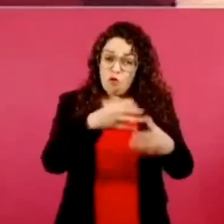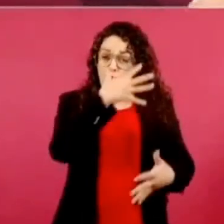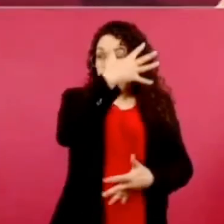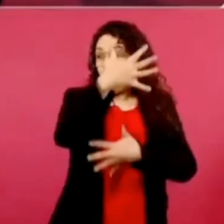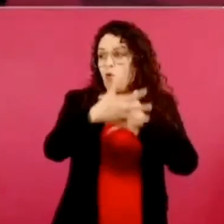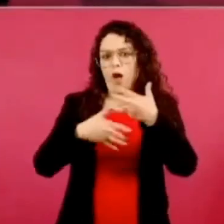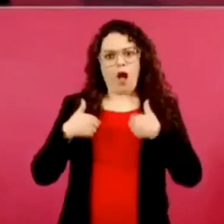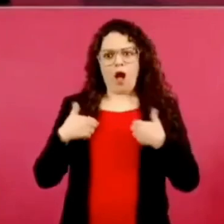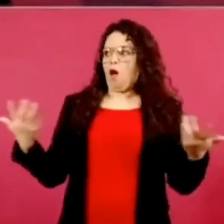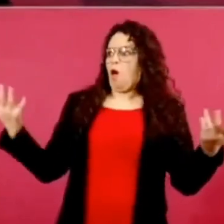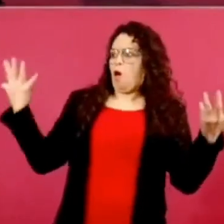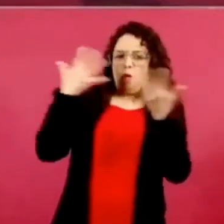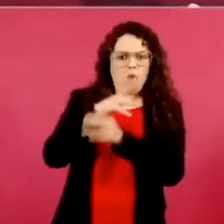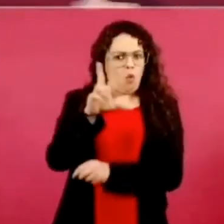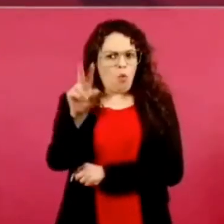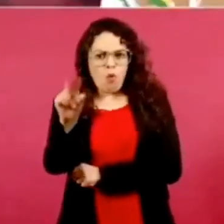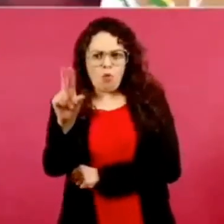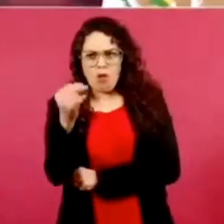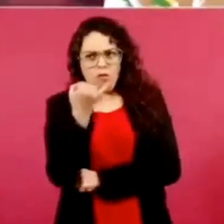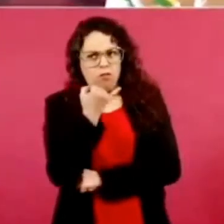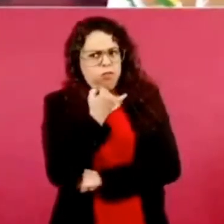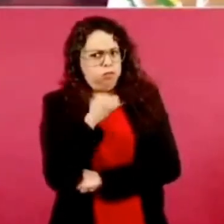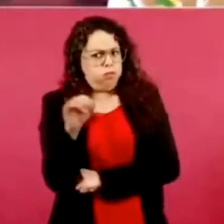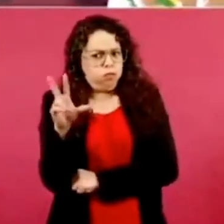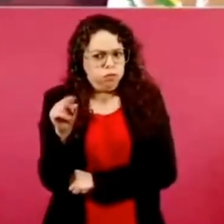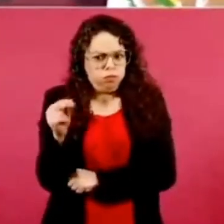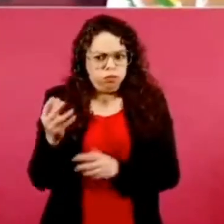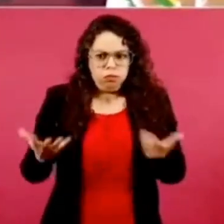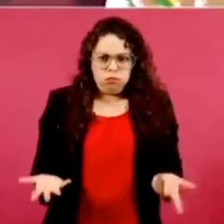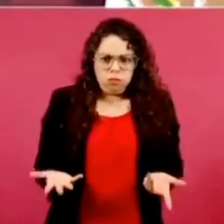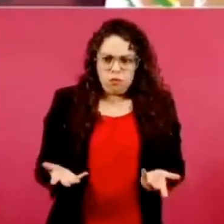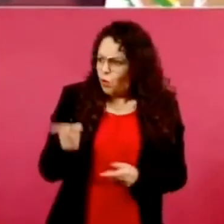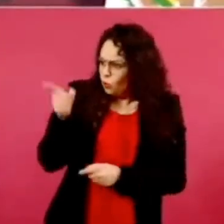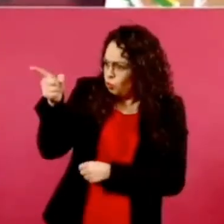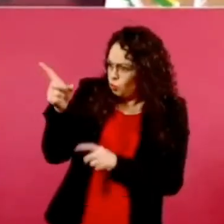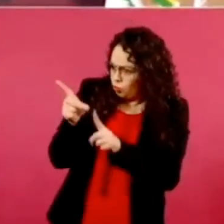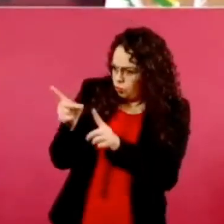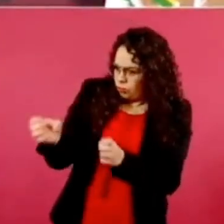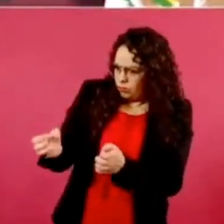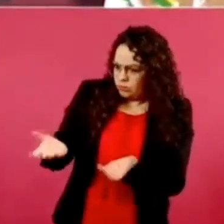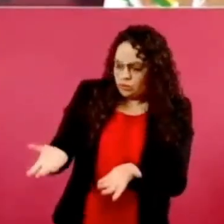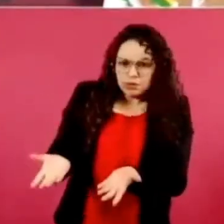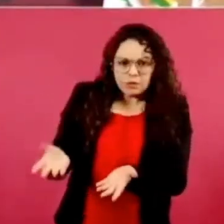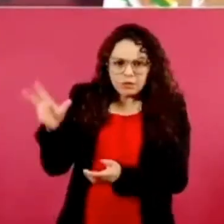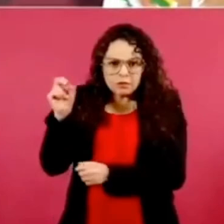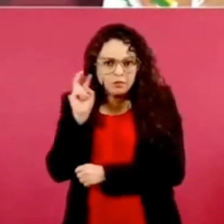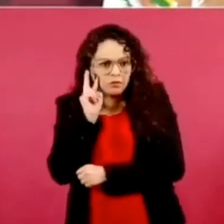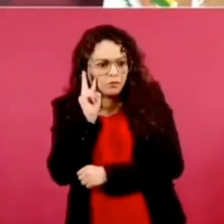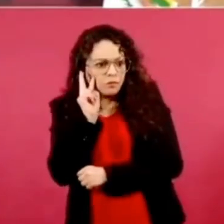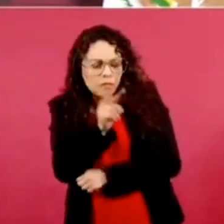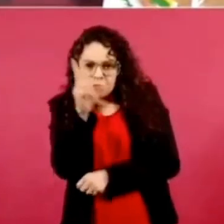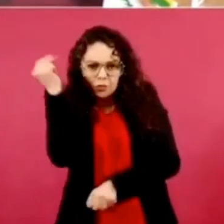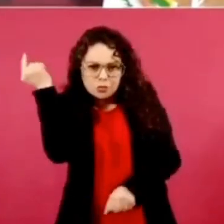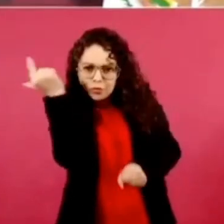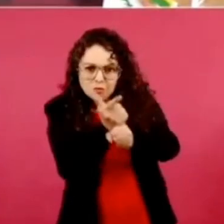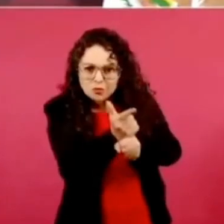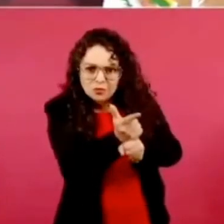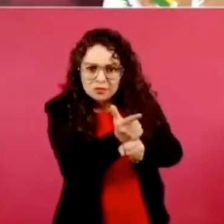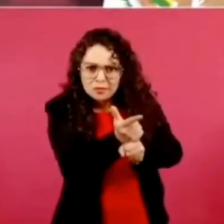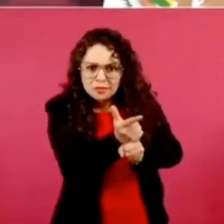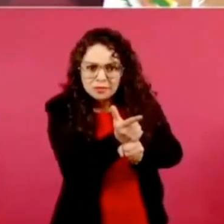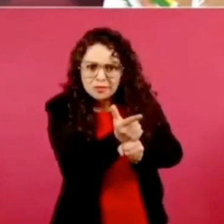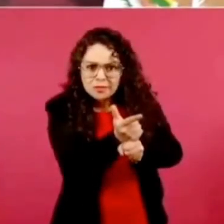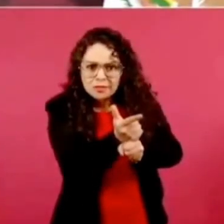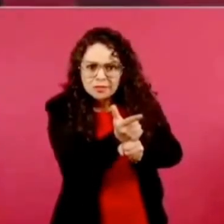hermano, ¿dónde estás tú? ¿Qué no estás viendo? que eso